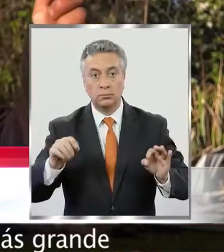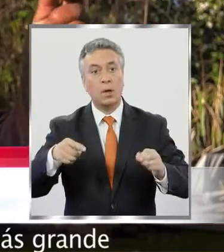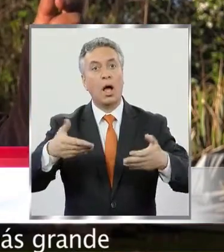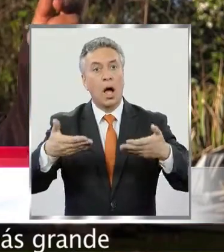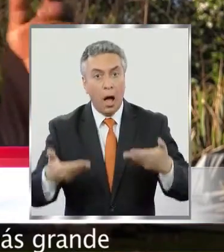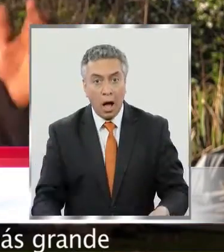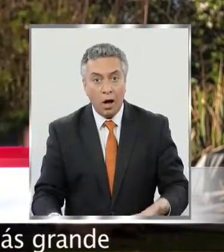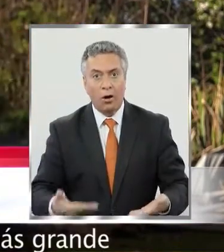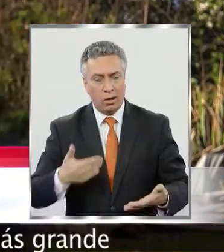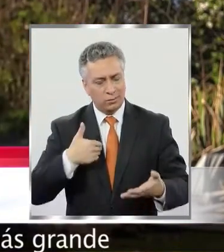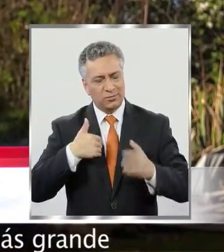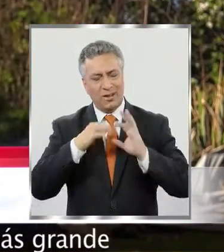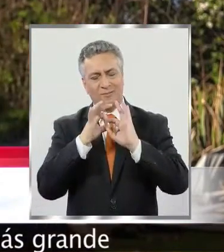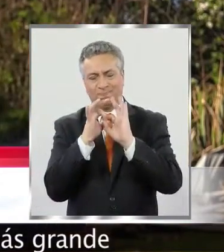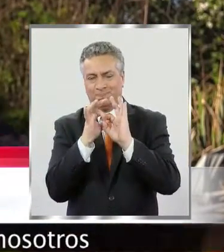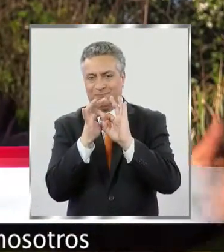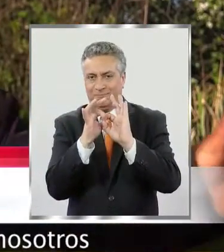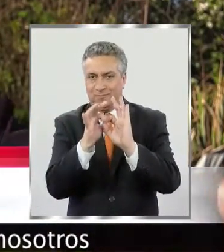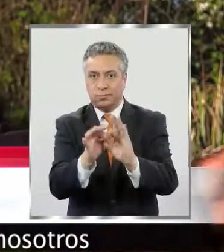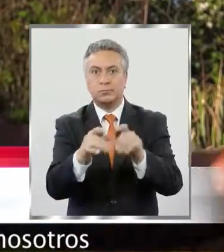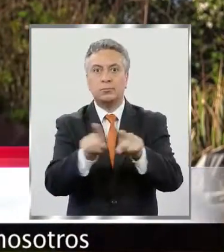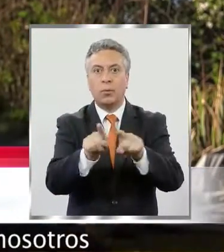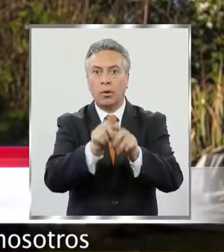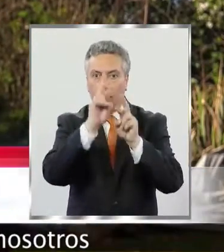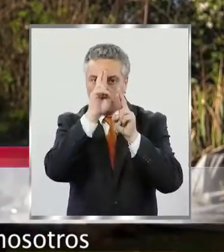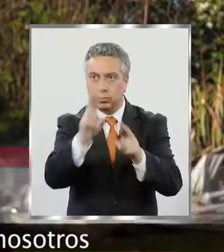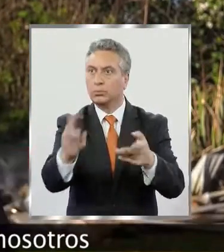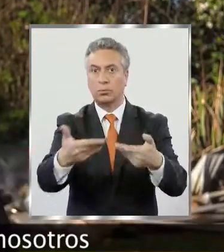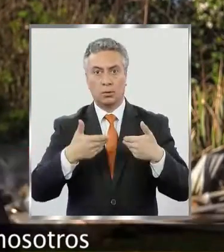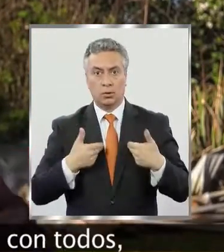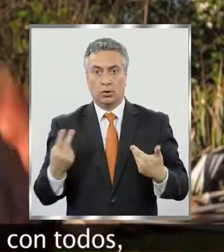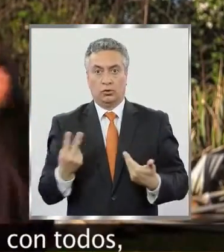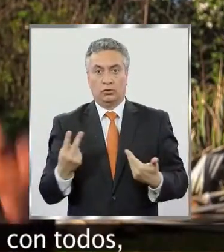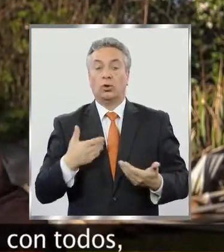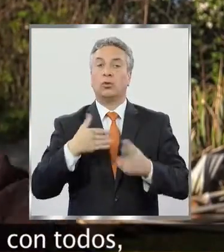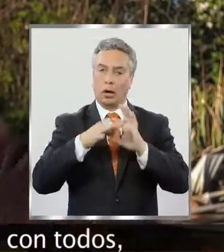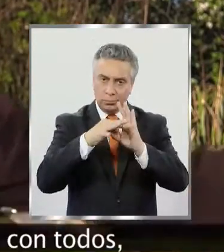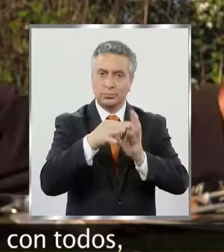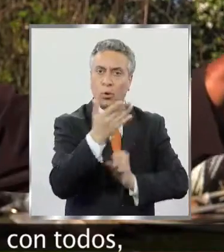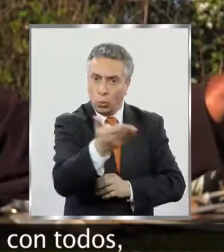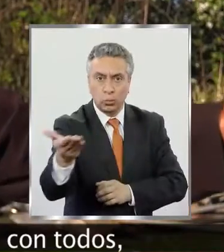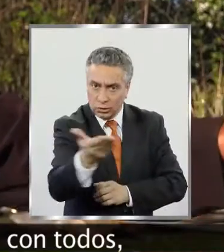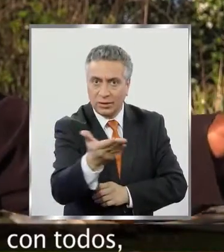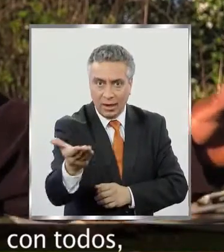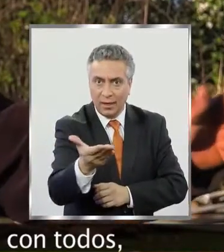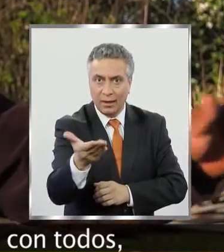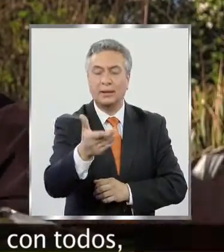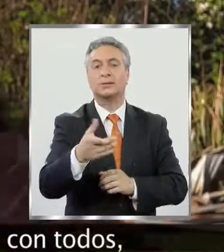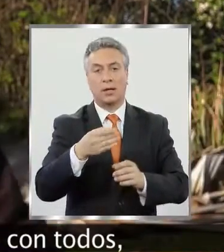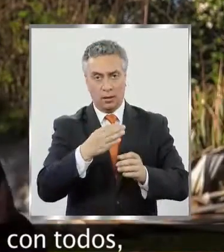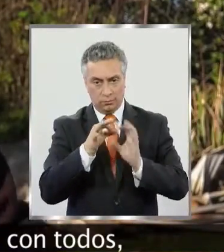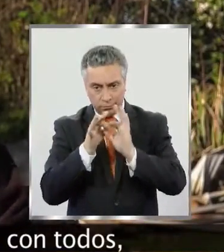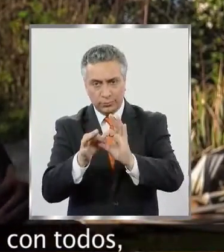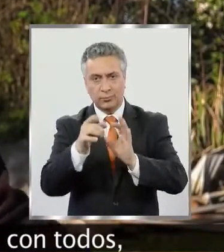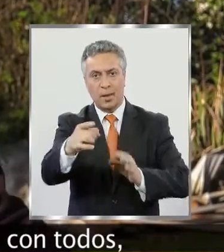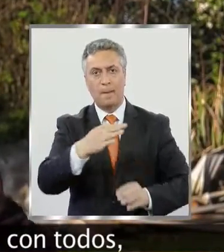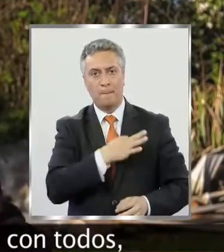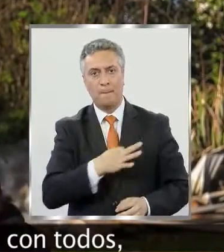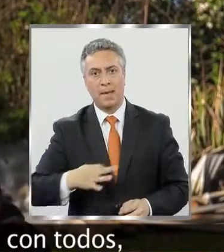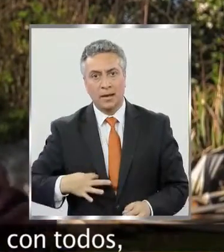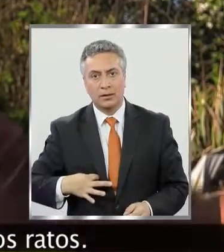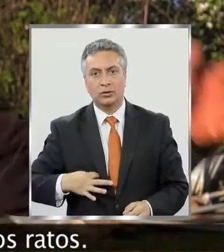tengo el agradecimiento más grande que están haciendo con nosotros, con ustedes, con el ministro, con